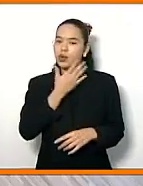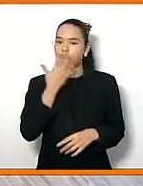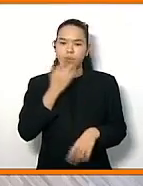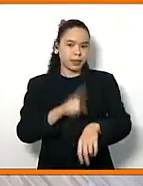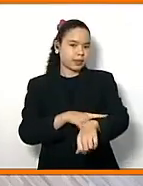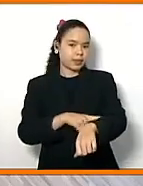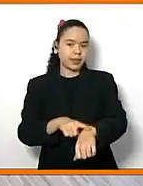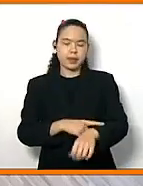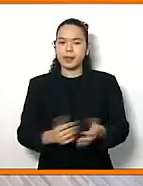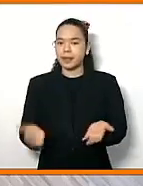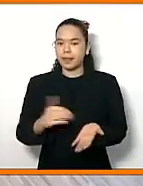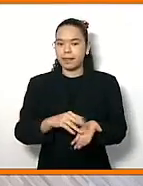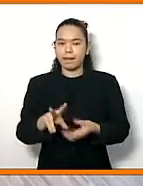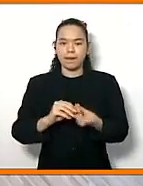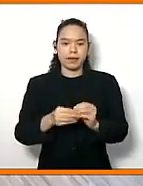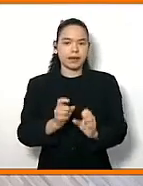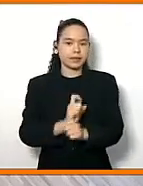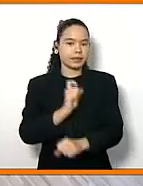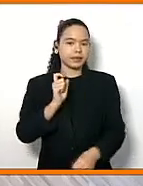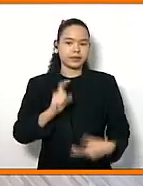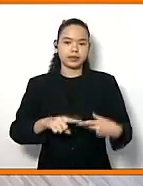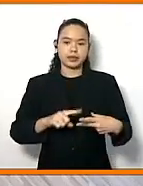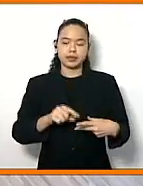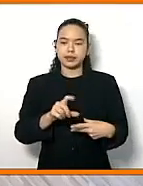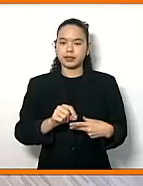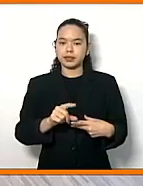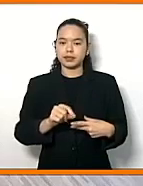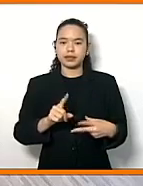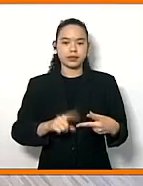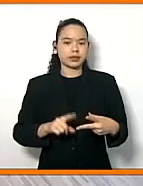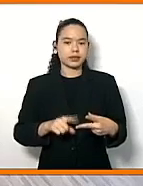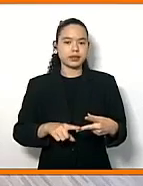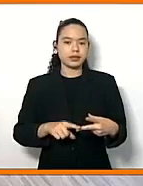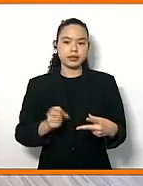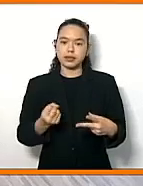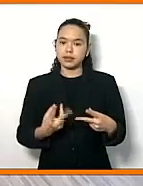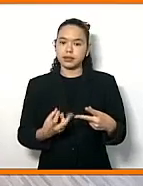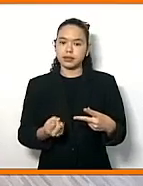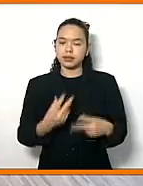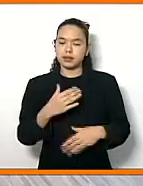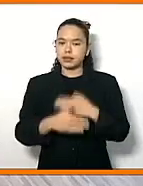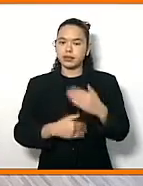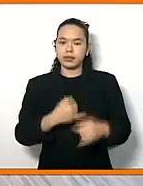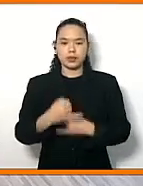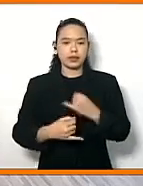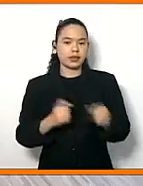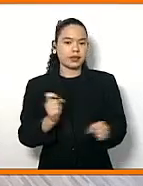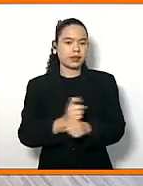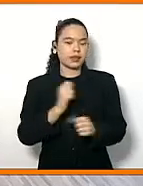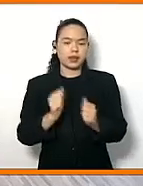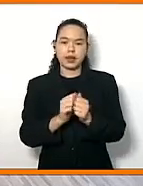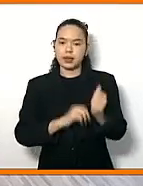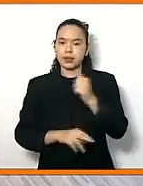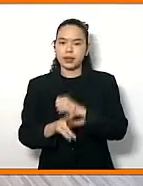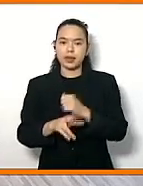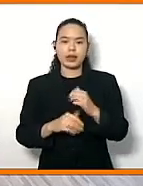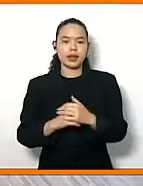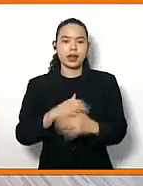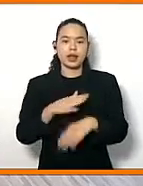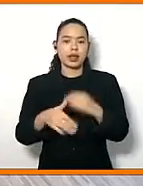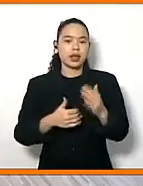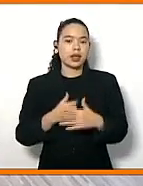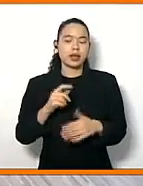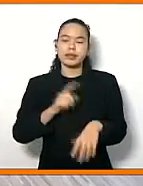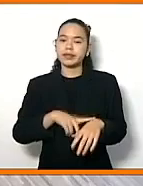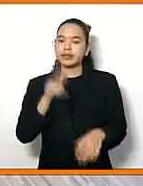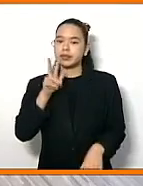2 números favorecidos son posición 1, 20. Posición 2, 12. Continuamos pegando y ganando con Pega 3. Tus 3